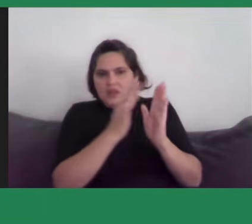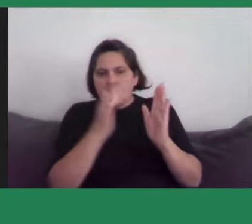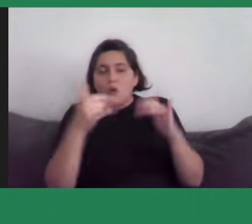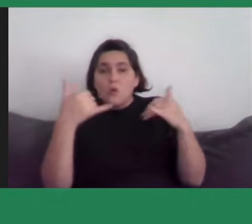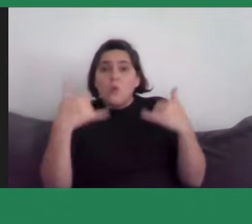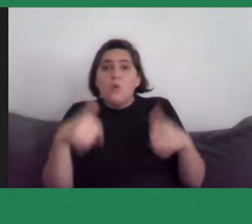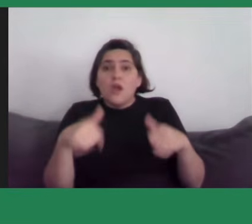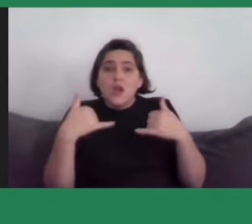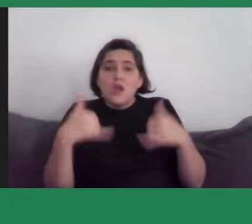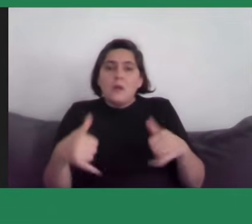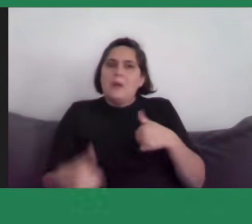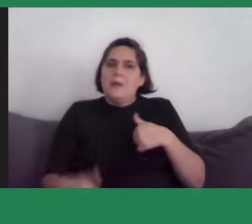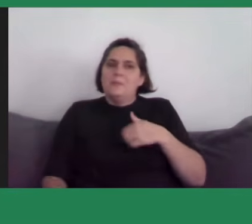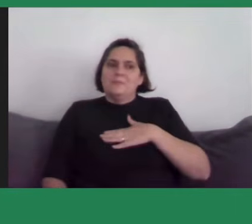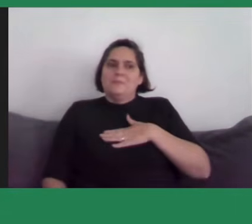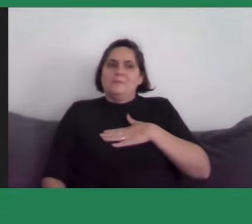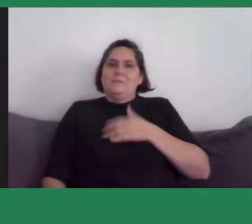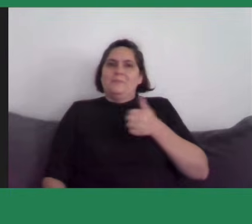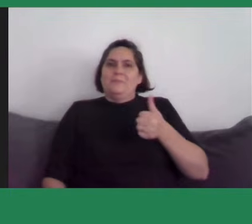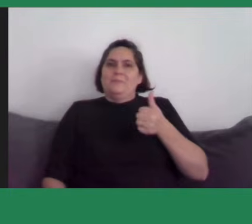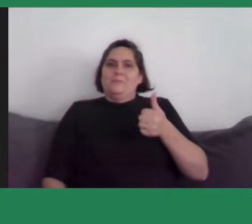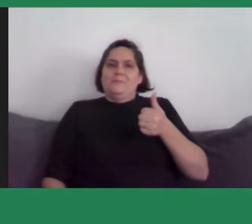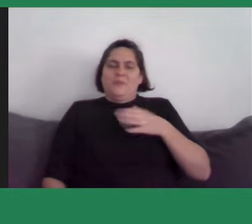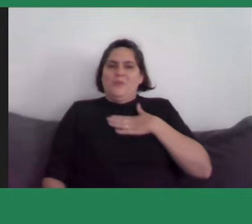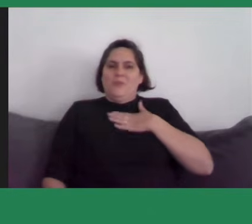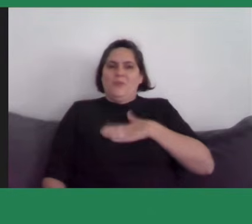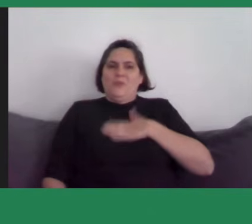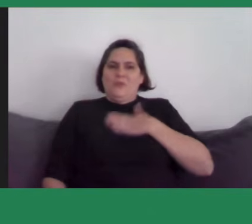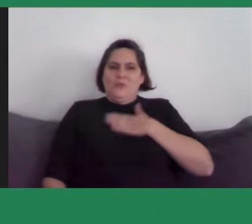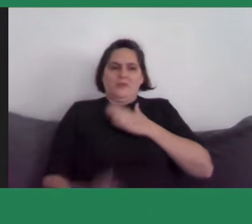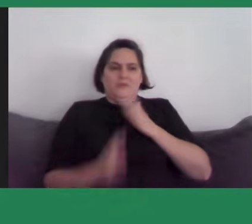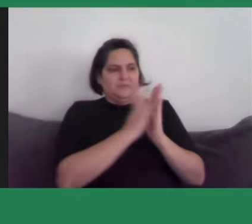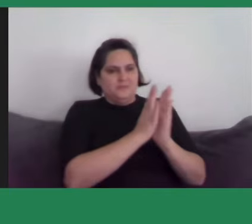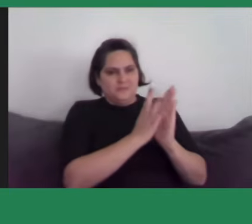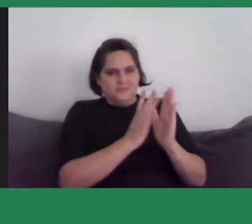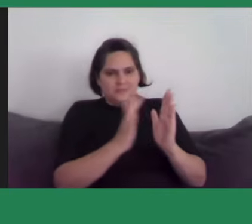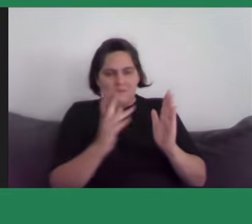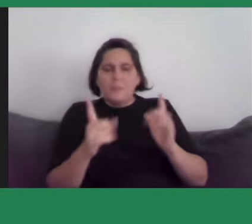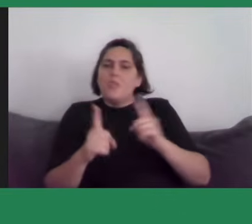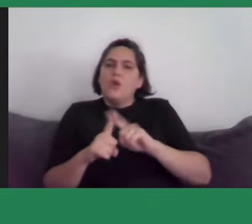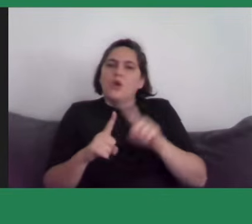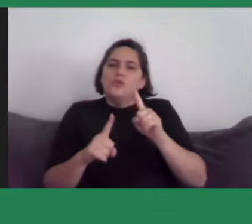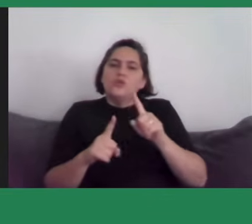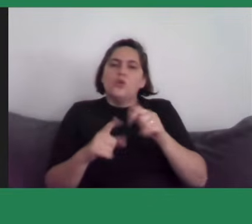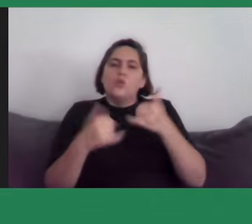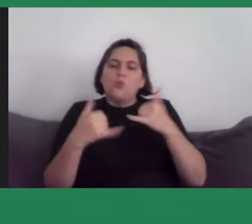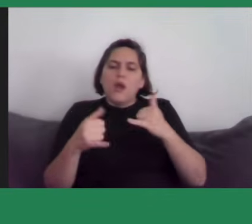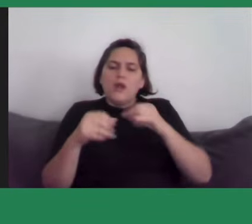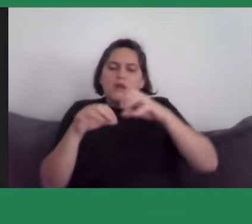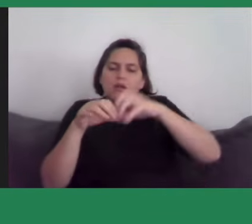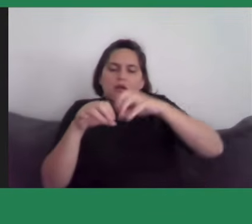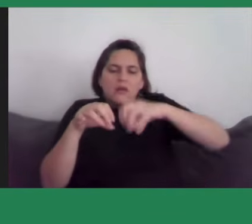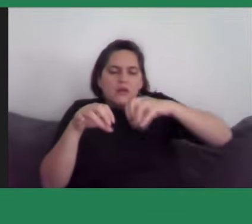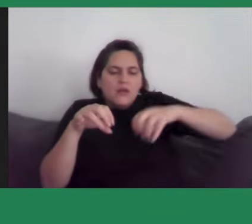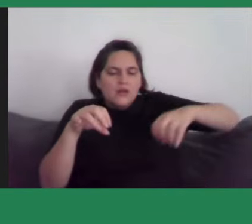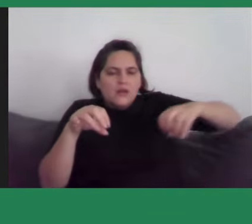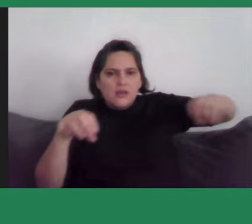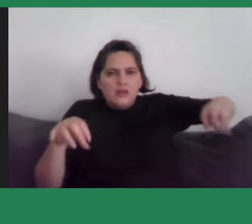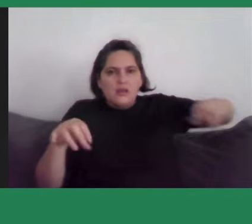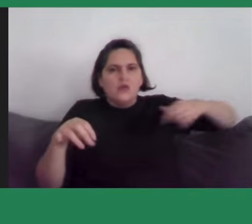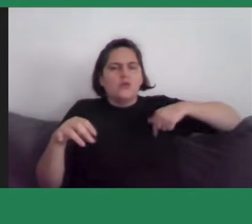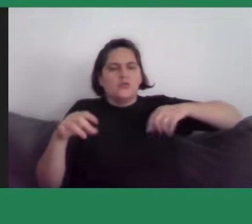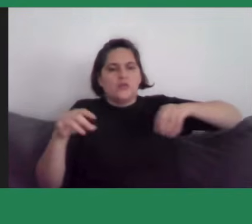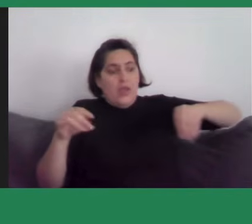mucho placer, que les gusta mucho, poner juguetes u otros objetos en fila y también molestarse cuando se cambia el orden,